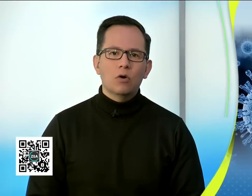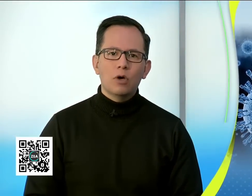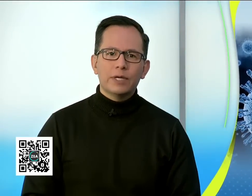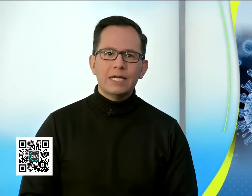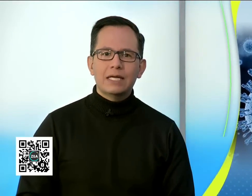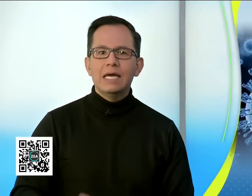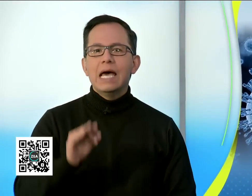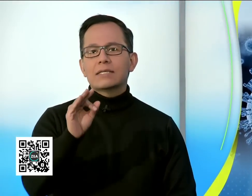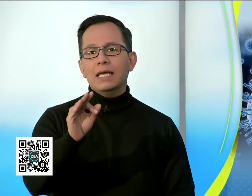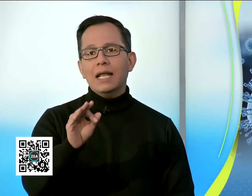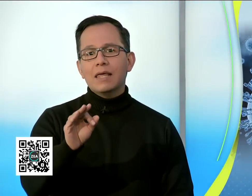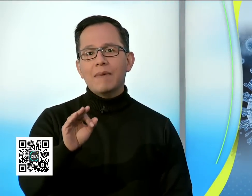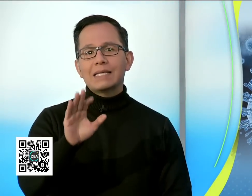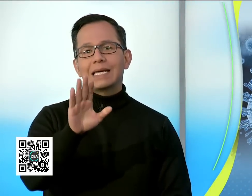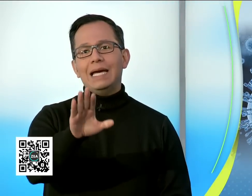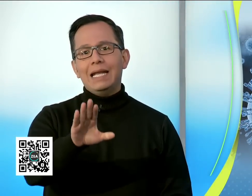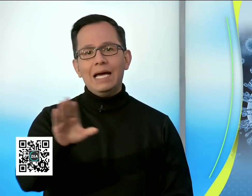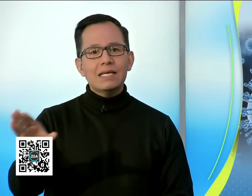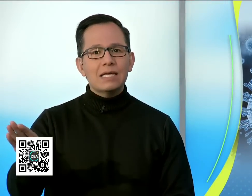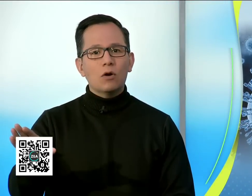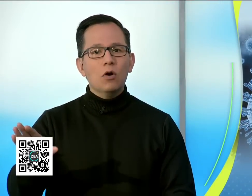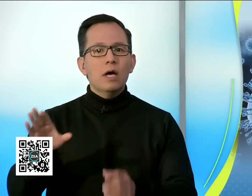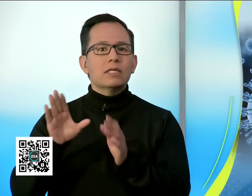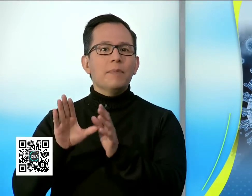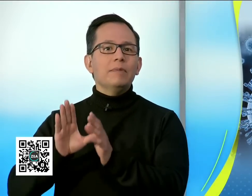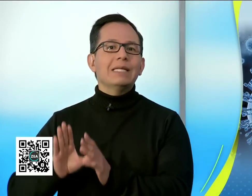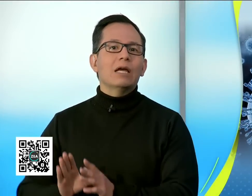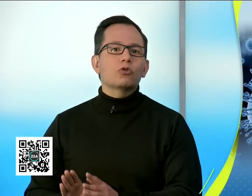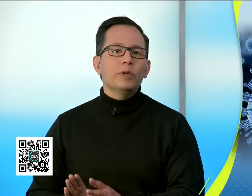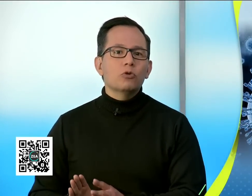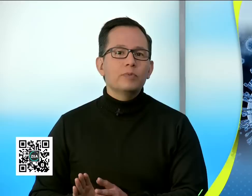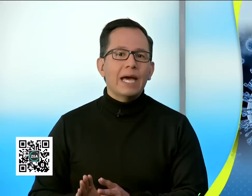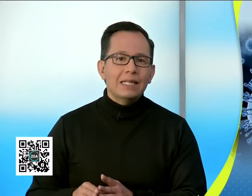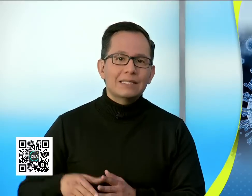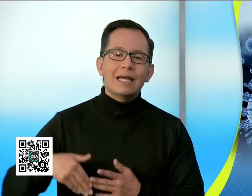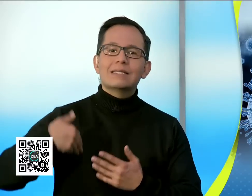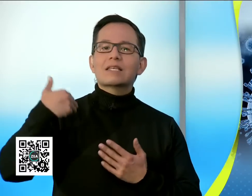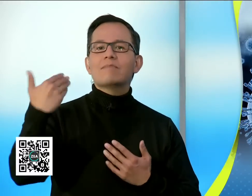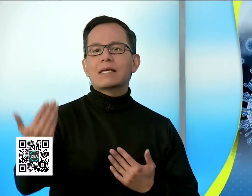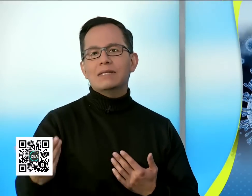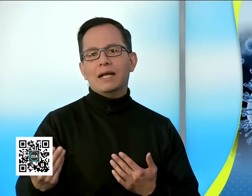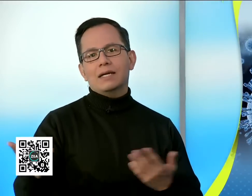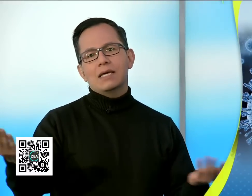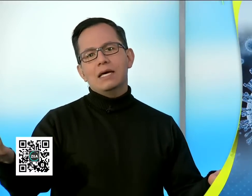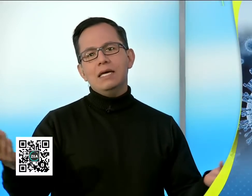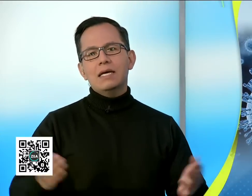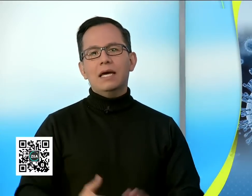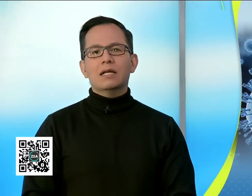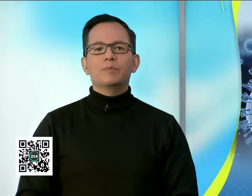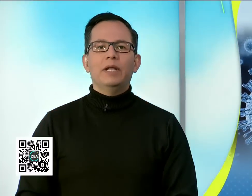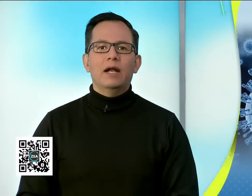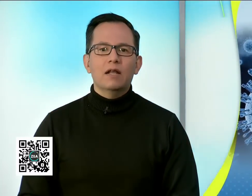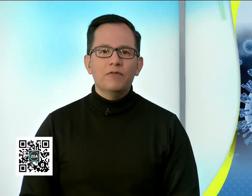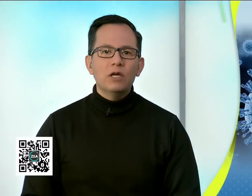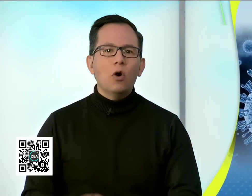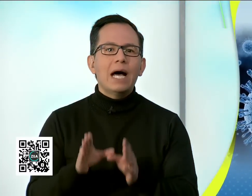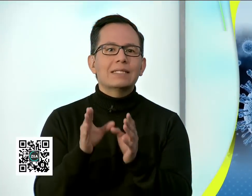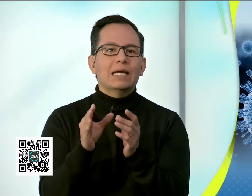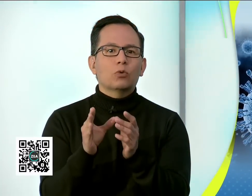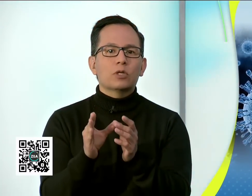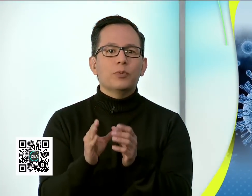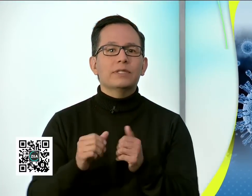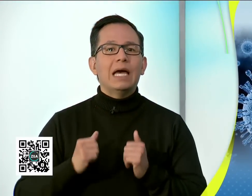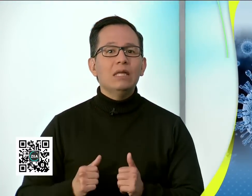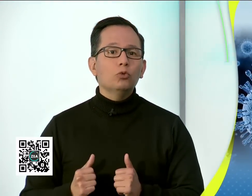Yale aquí coiwasaki señala además que en aire seco se permite que los virus viajen distancias más largas y que respirar aire frío